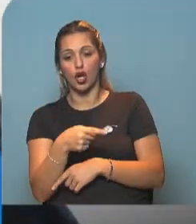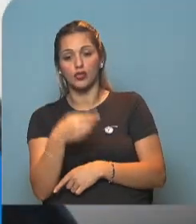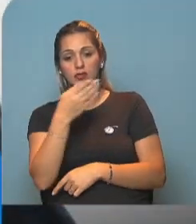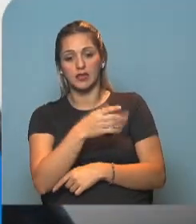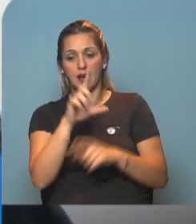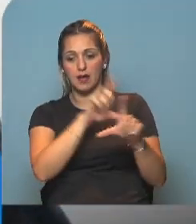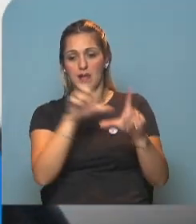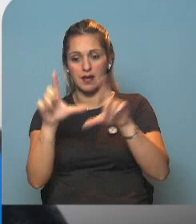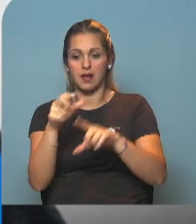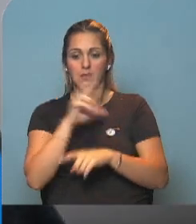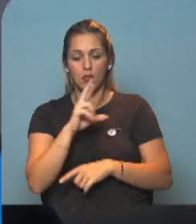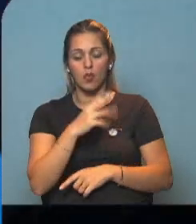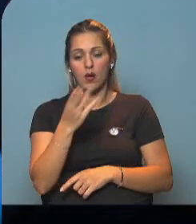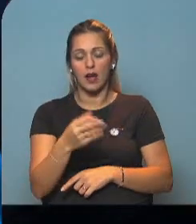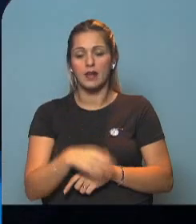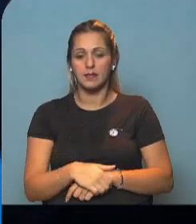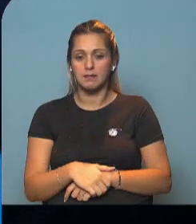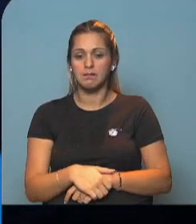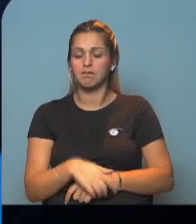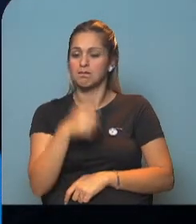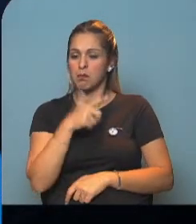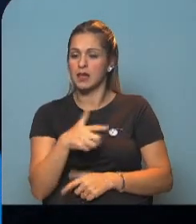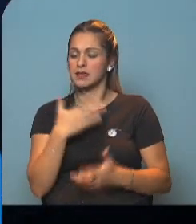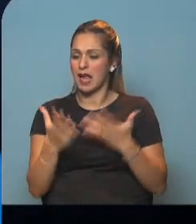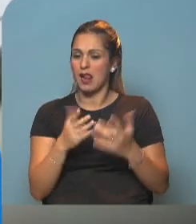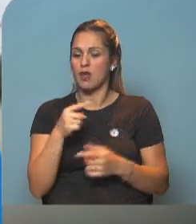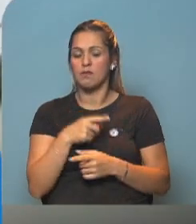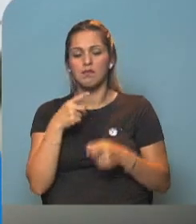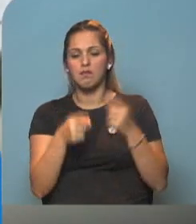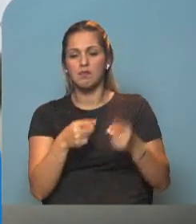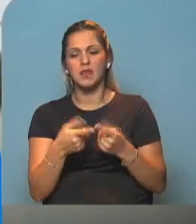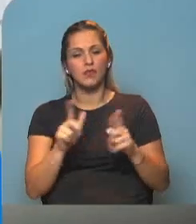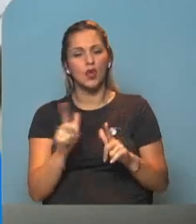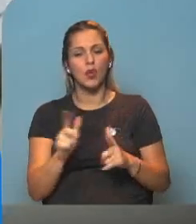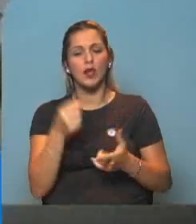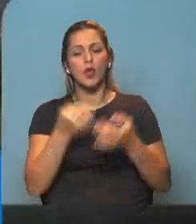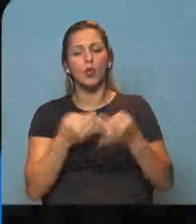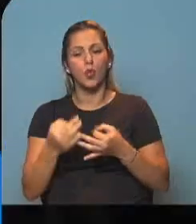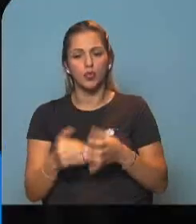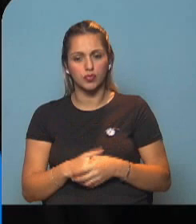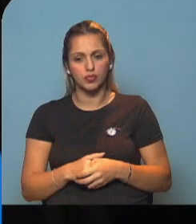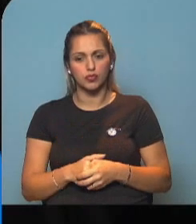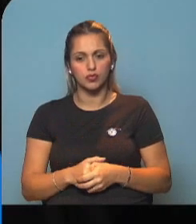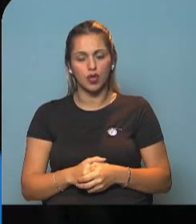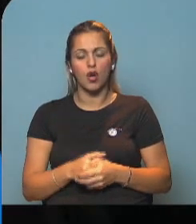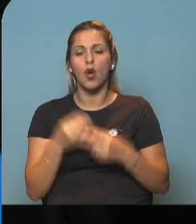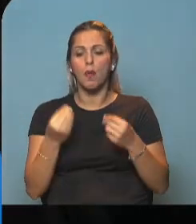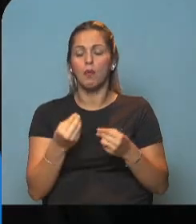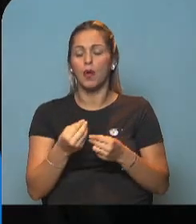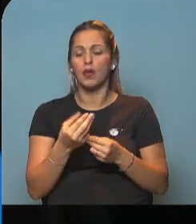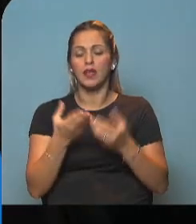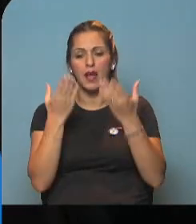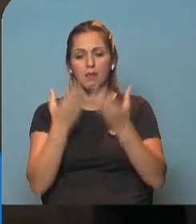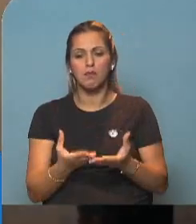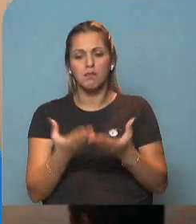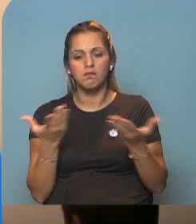Antonio Ledesma, había llamado al boicot electoral argumentando condiciones injustas por la inhabilitación de sus figuras políticas y las